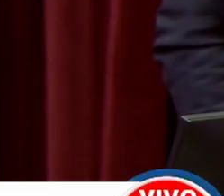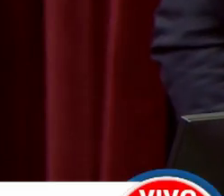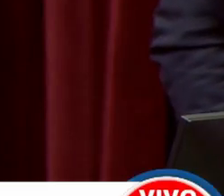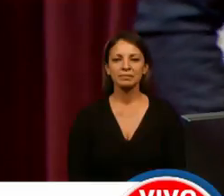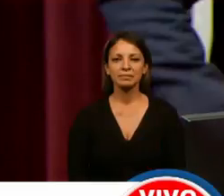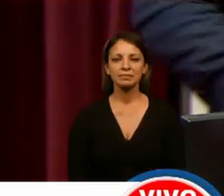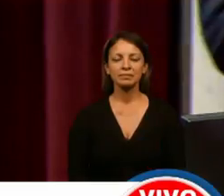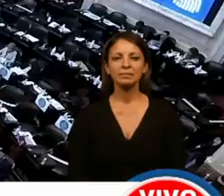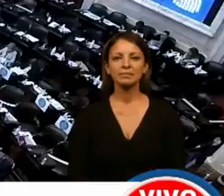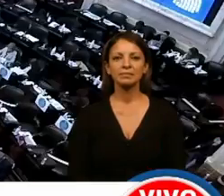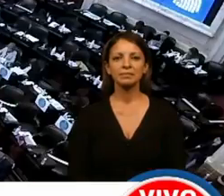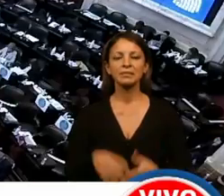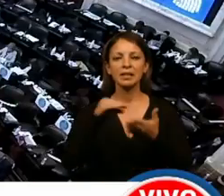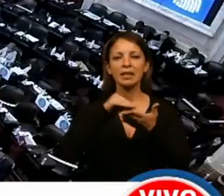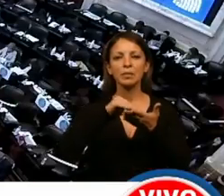do